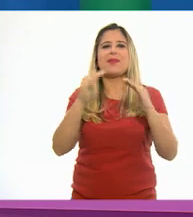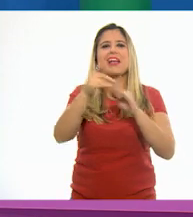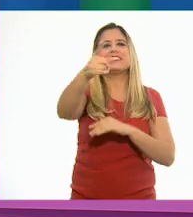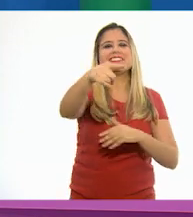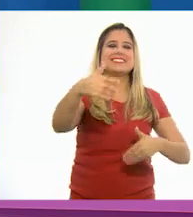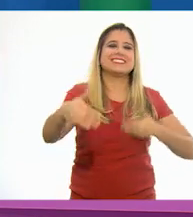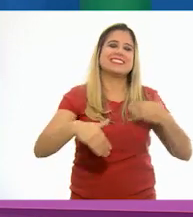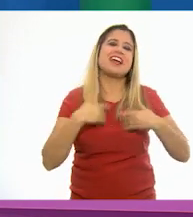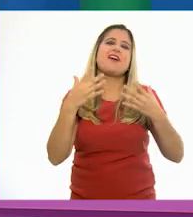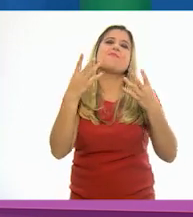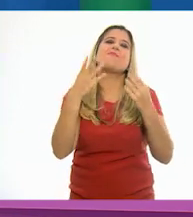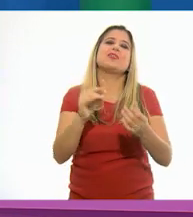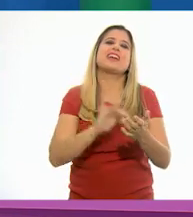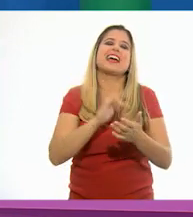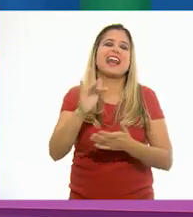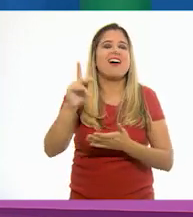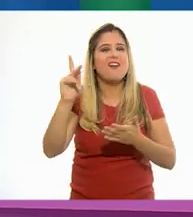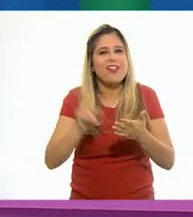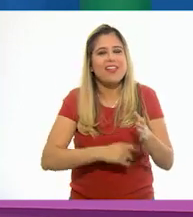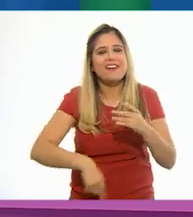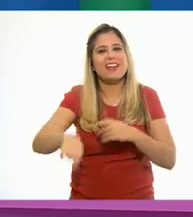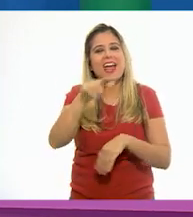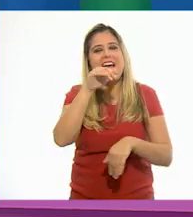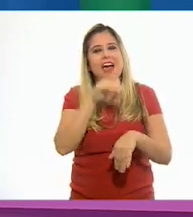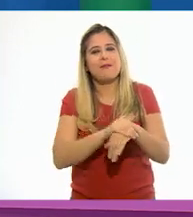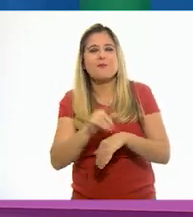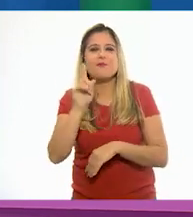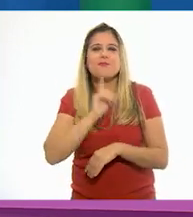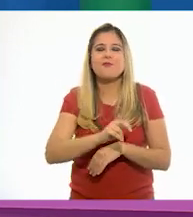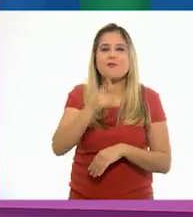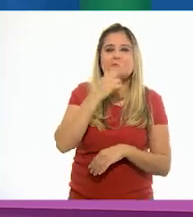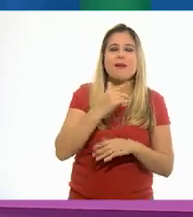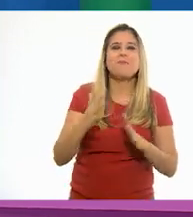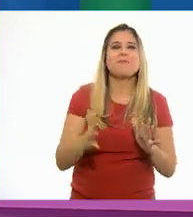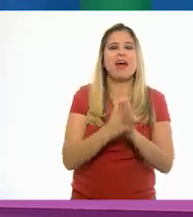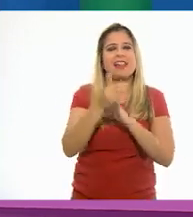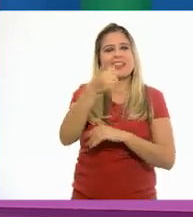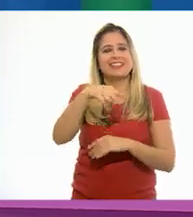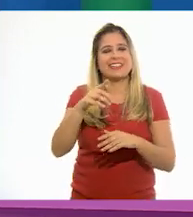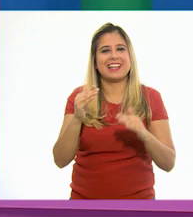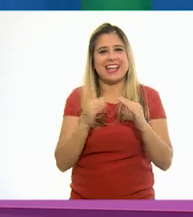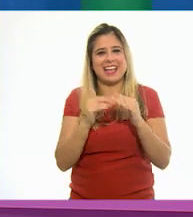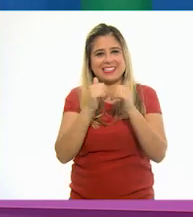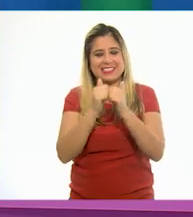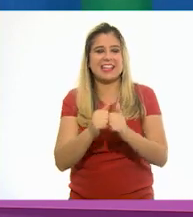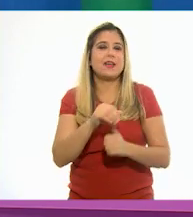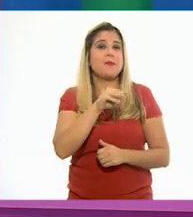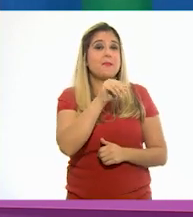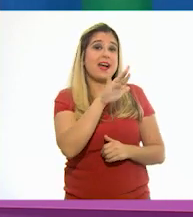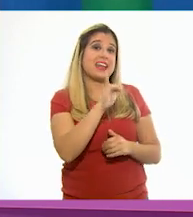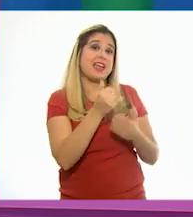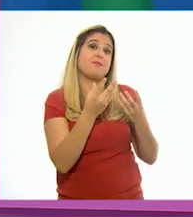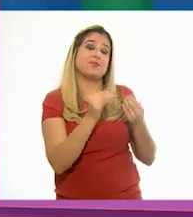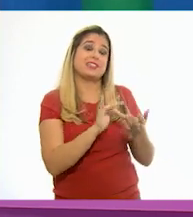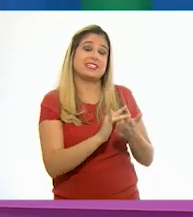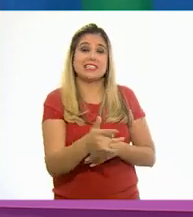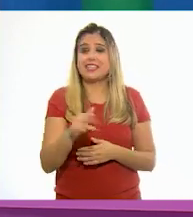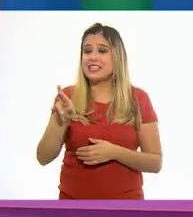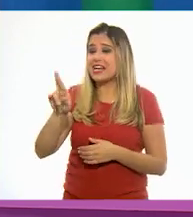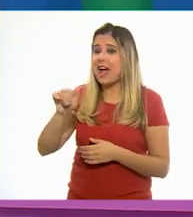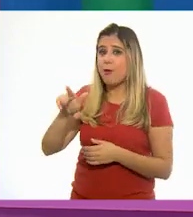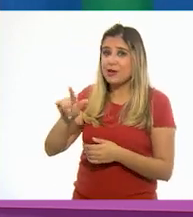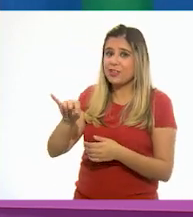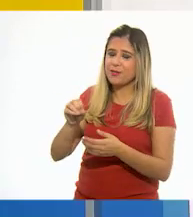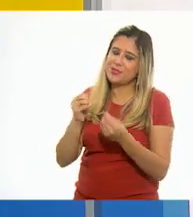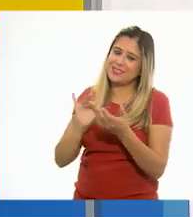también. Uh-huh. Muchísimas gracias de nuevo a todos nuestros amigos y amigas que participaron desde sus casas. María, muchas, muchas, muchas gracias. Raulito,